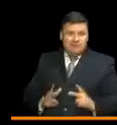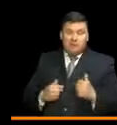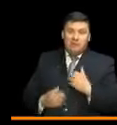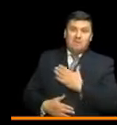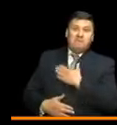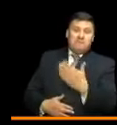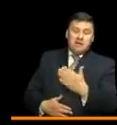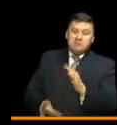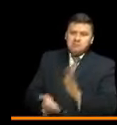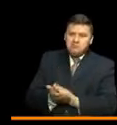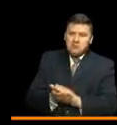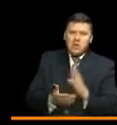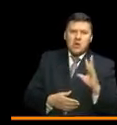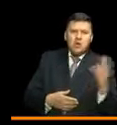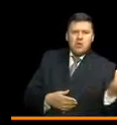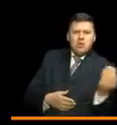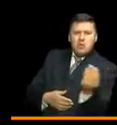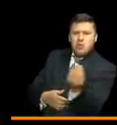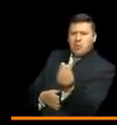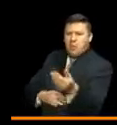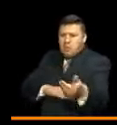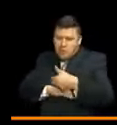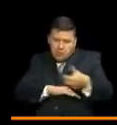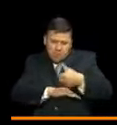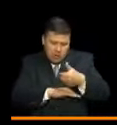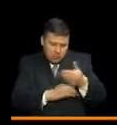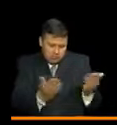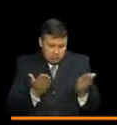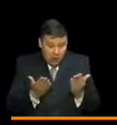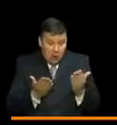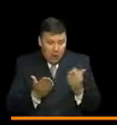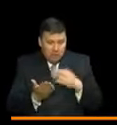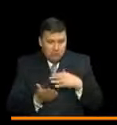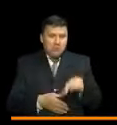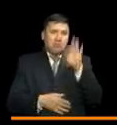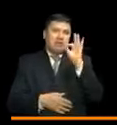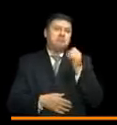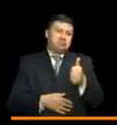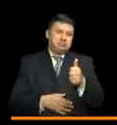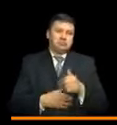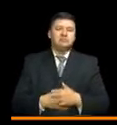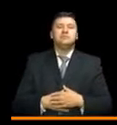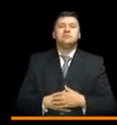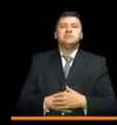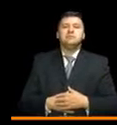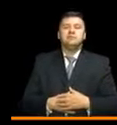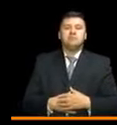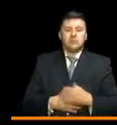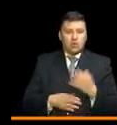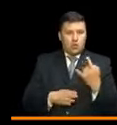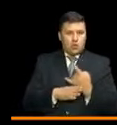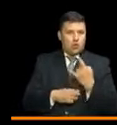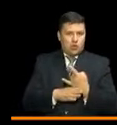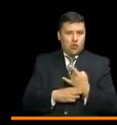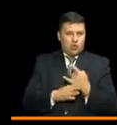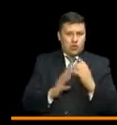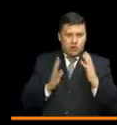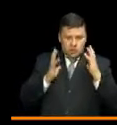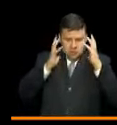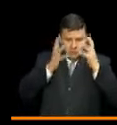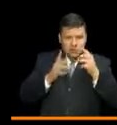Felicitamos a todos los equipos que hicieron parte de este reto. el utilizar este dispositivo